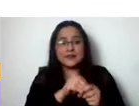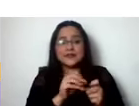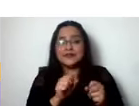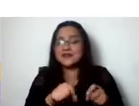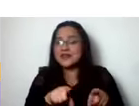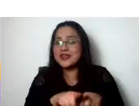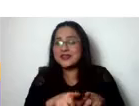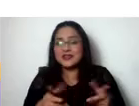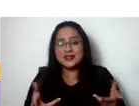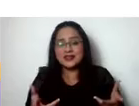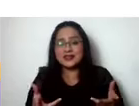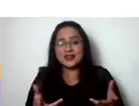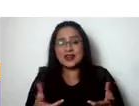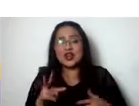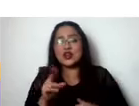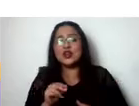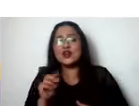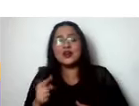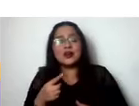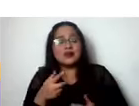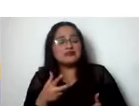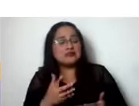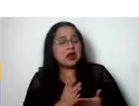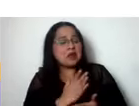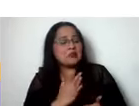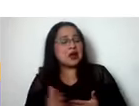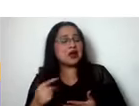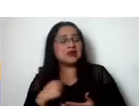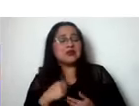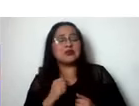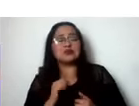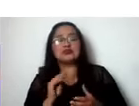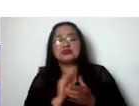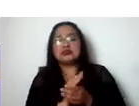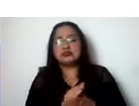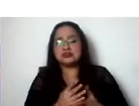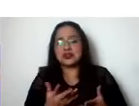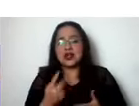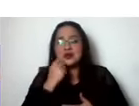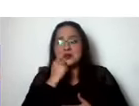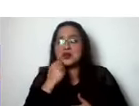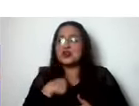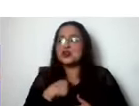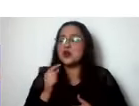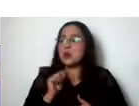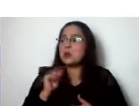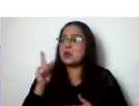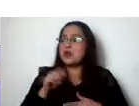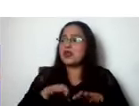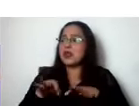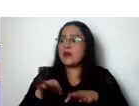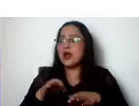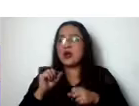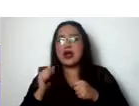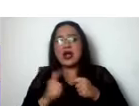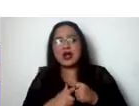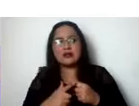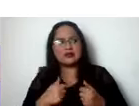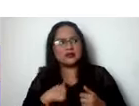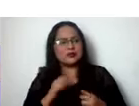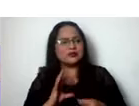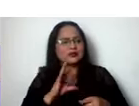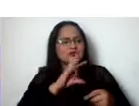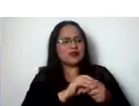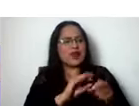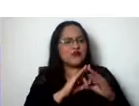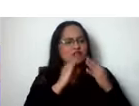es algo alejado a ti por más profesionista y cargos que tengas, eres parte de eso, de ese